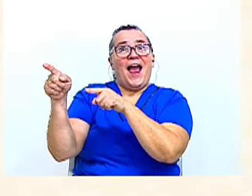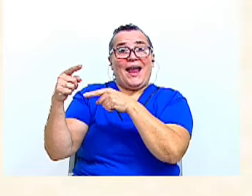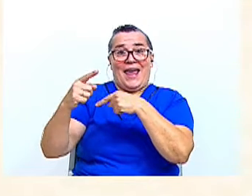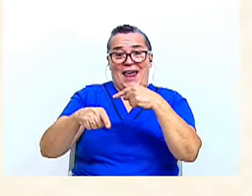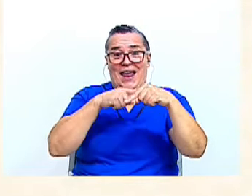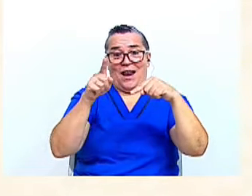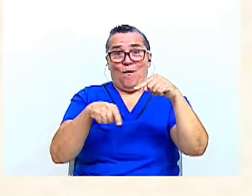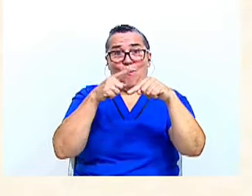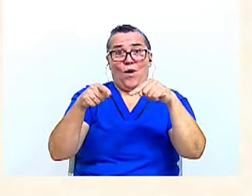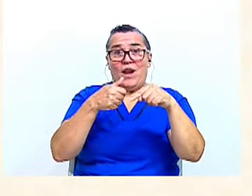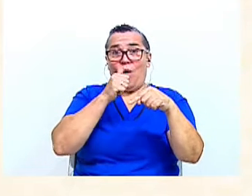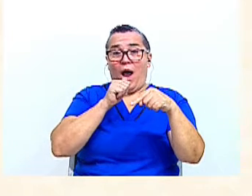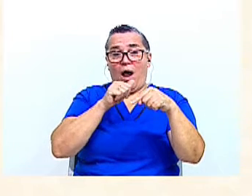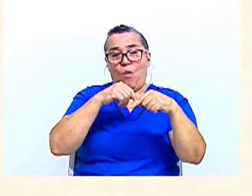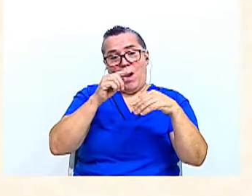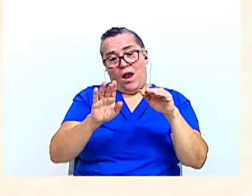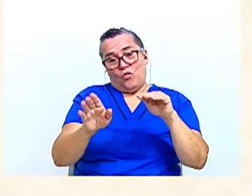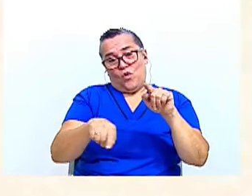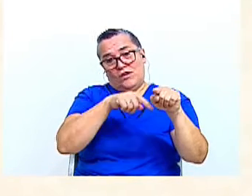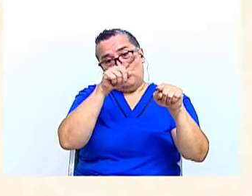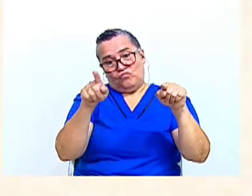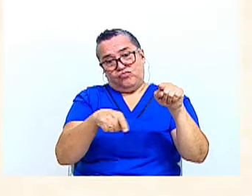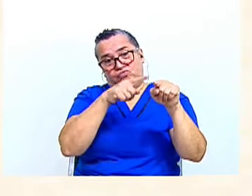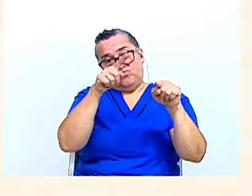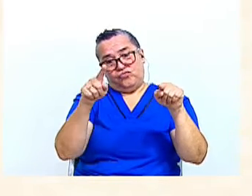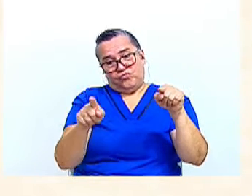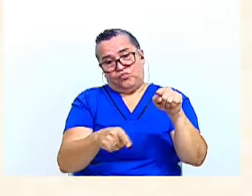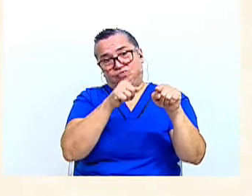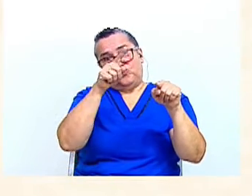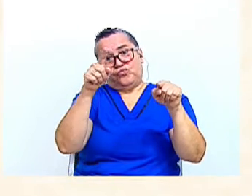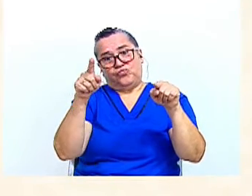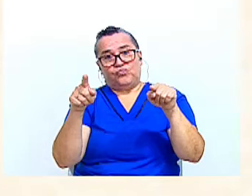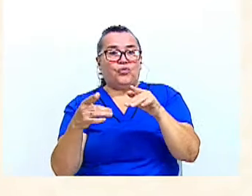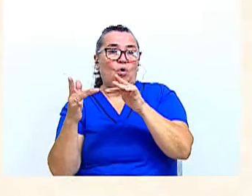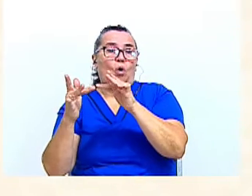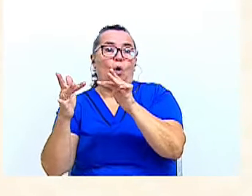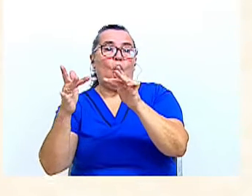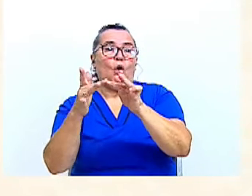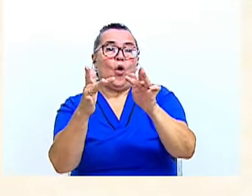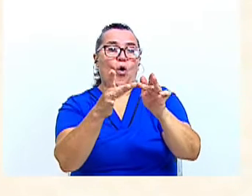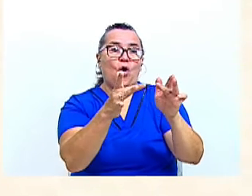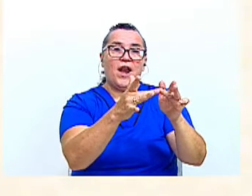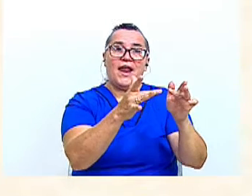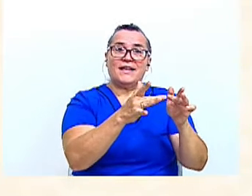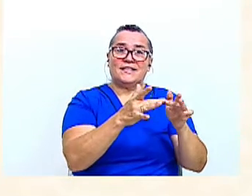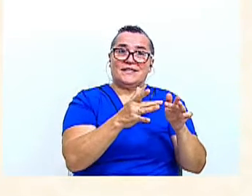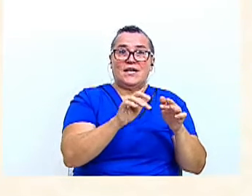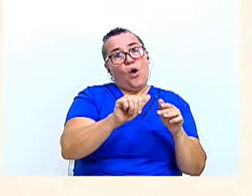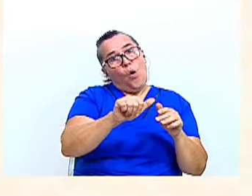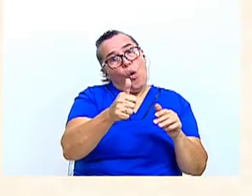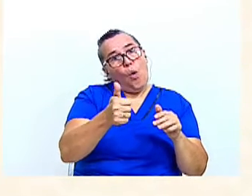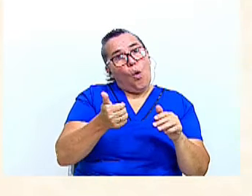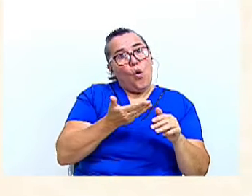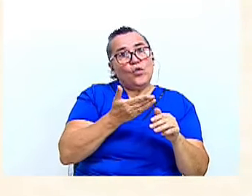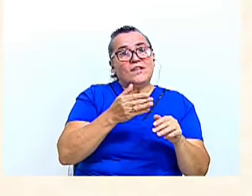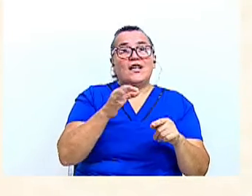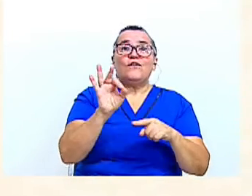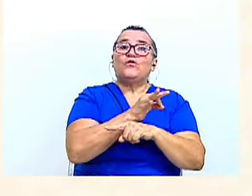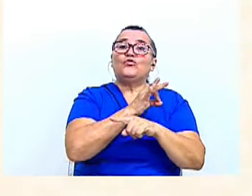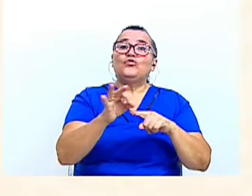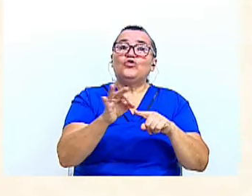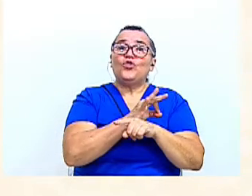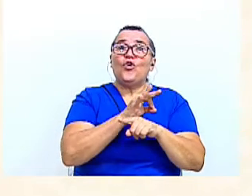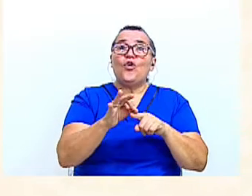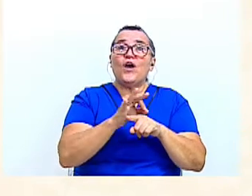por el agua. Y este a su vez se conectaba con otras máquinas que permitían el funcionamiento de un